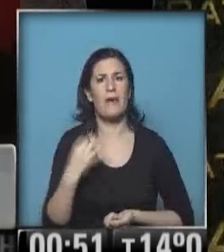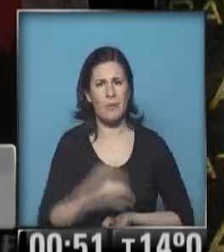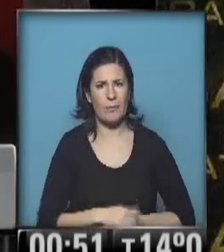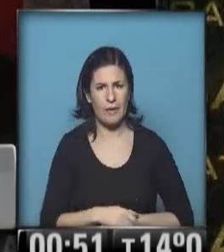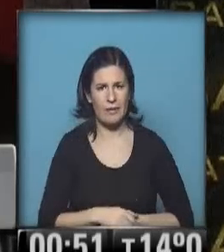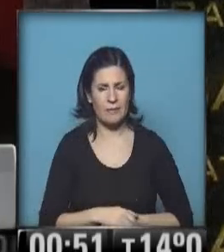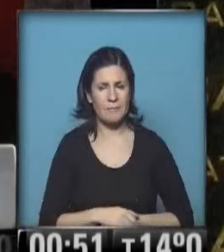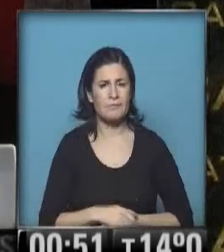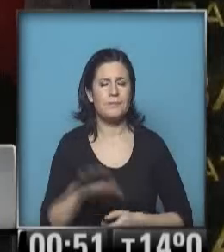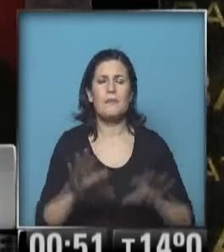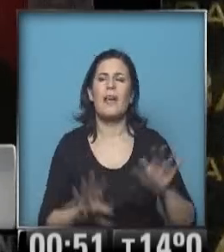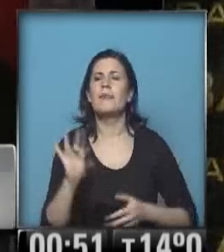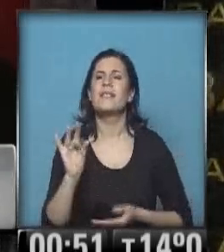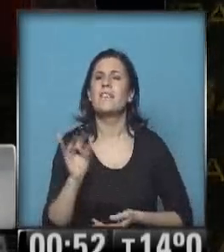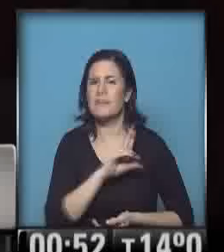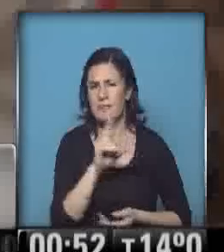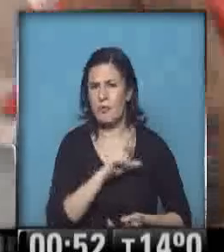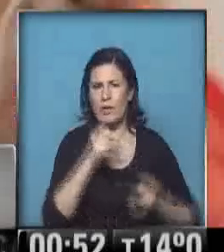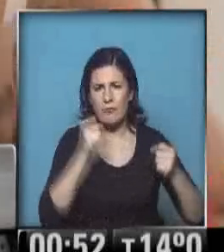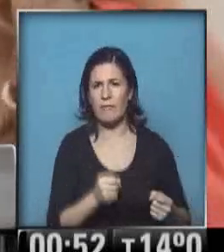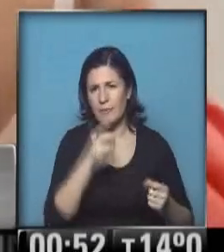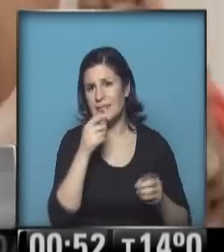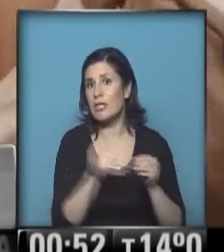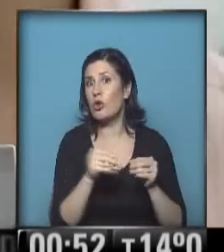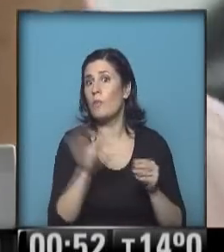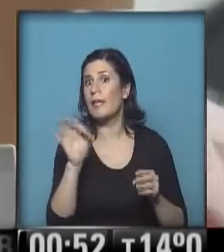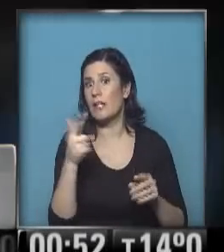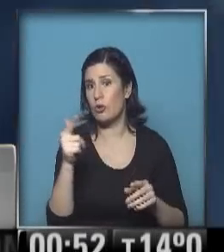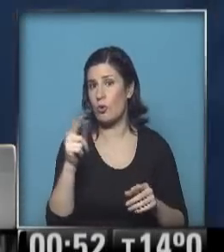tan difícil si no tenemos un buen compañero al lado.